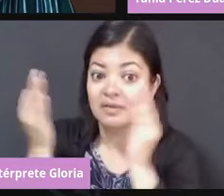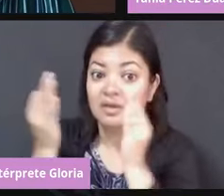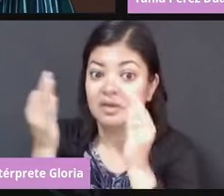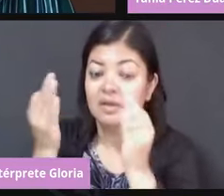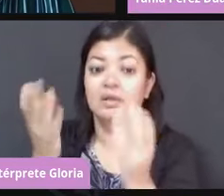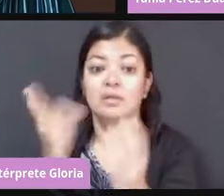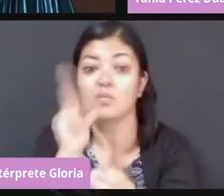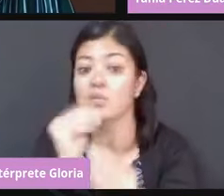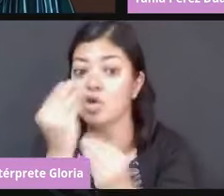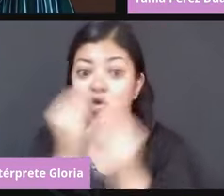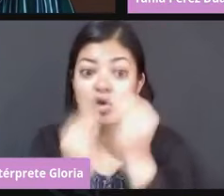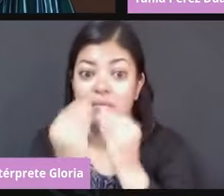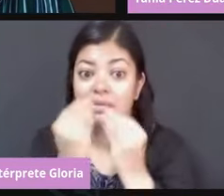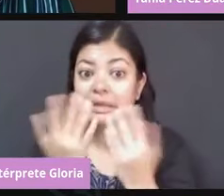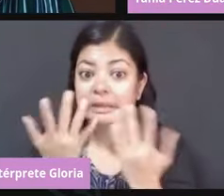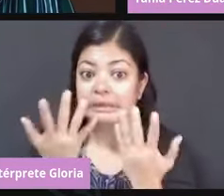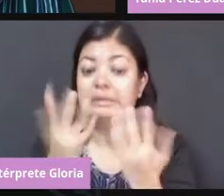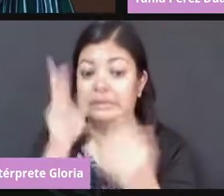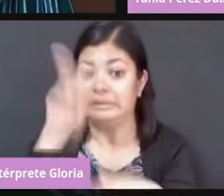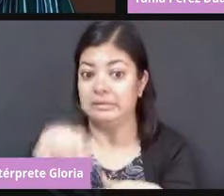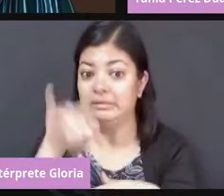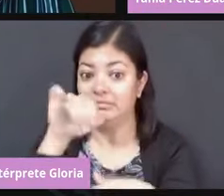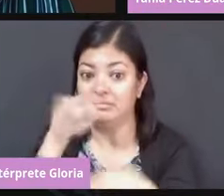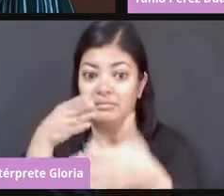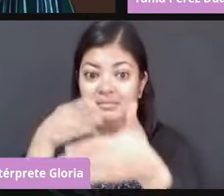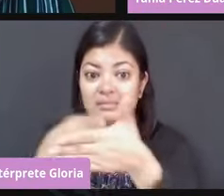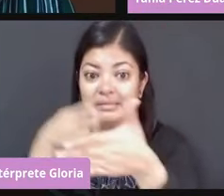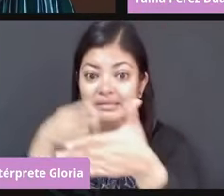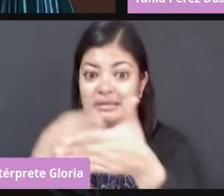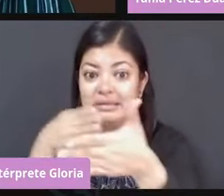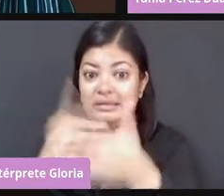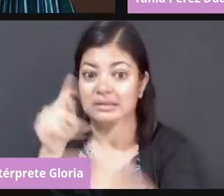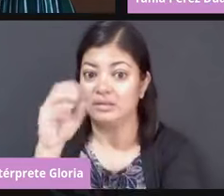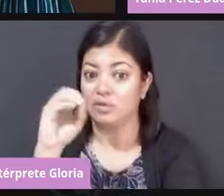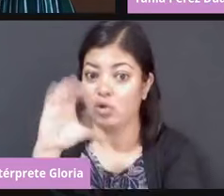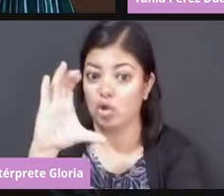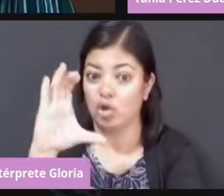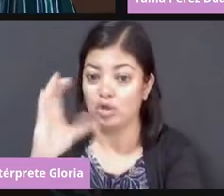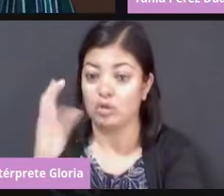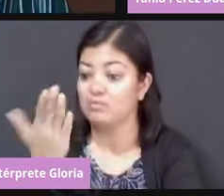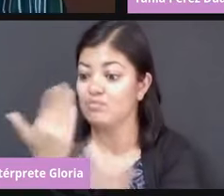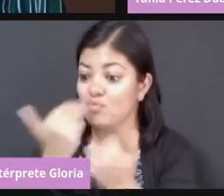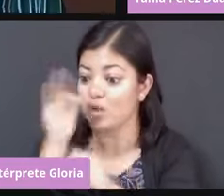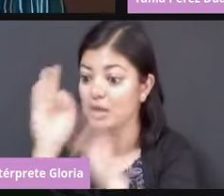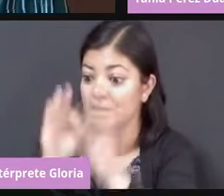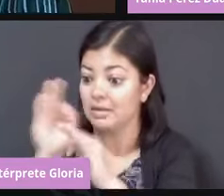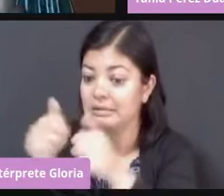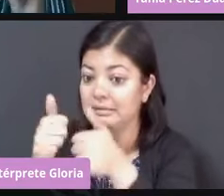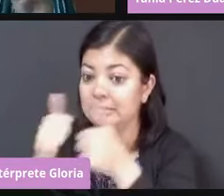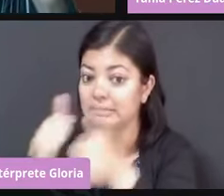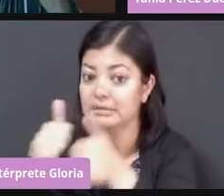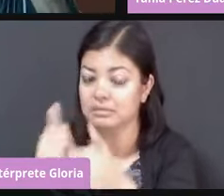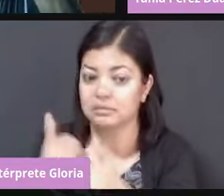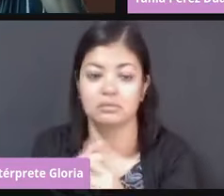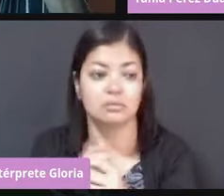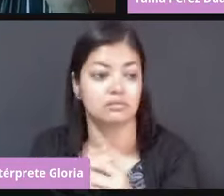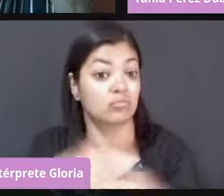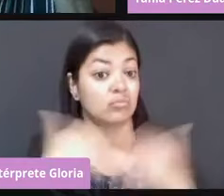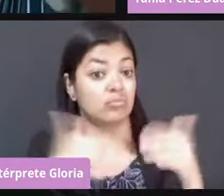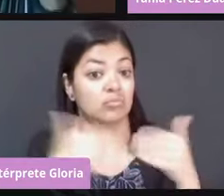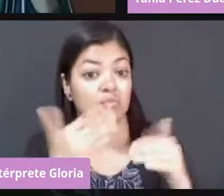muy, muy obstaculizante todo el tema del TOC no tratado. Sí. Qué interesante. Esto me